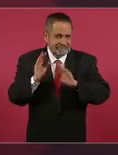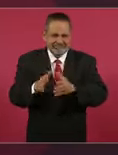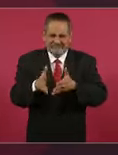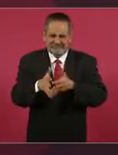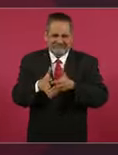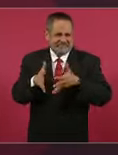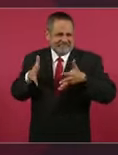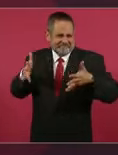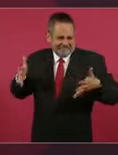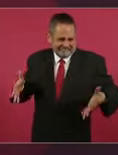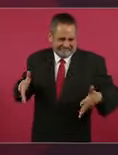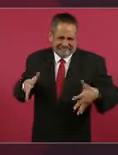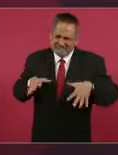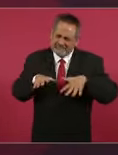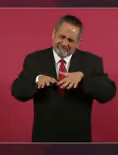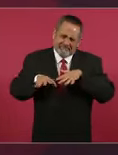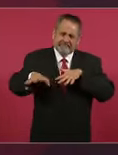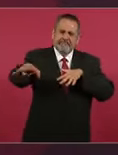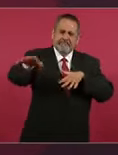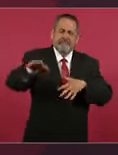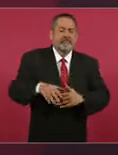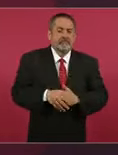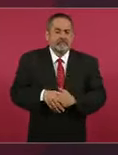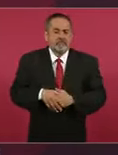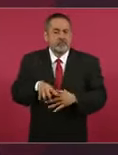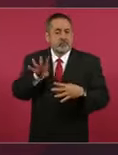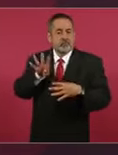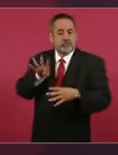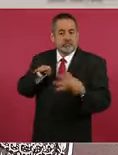amplia, amplia, de